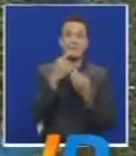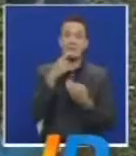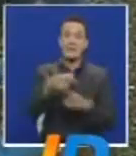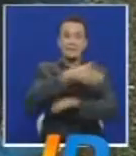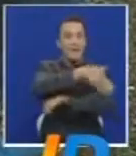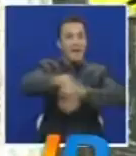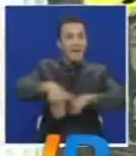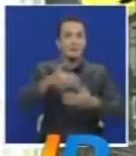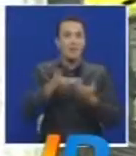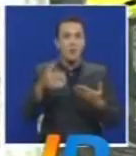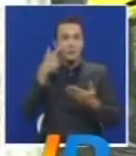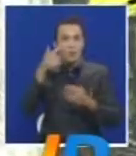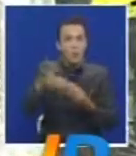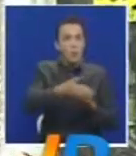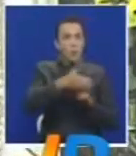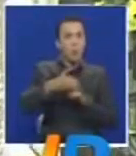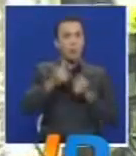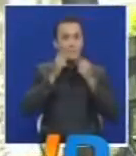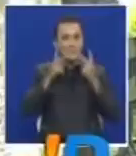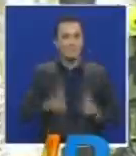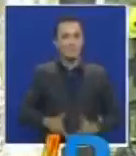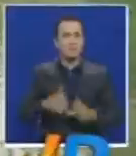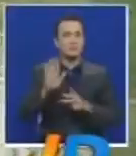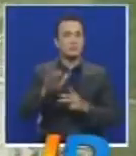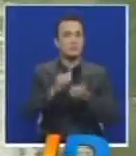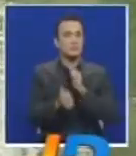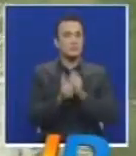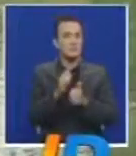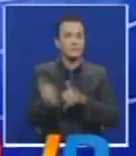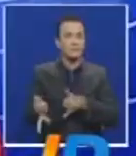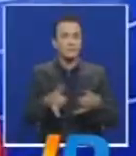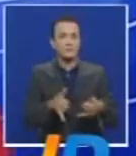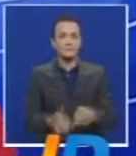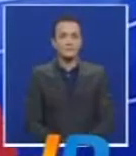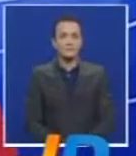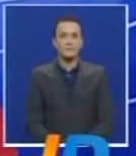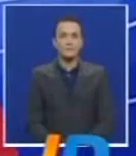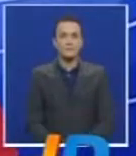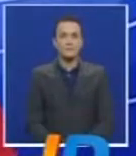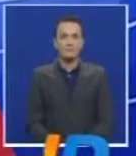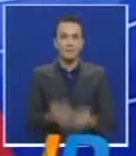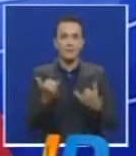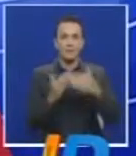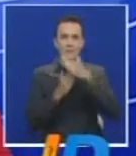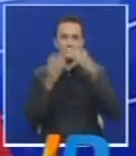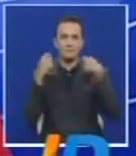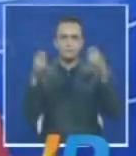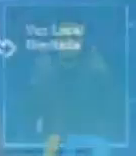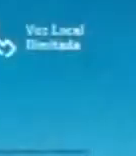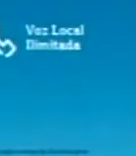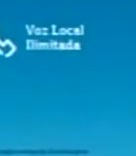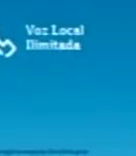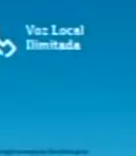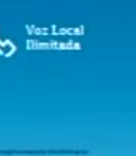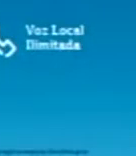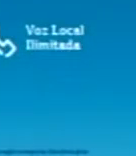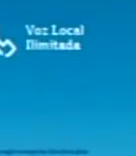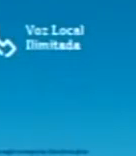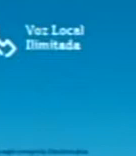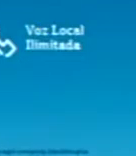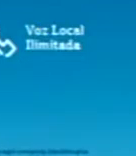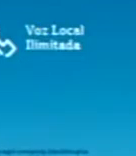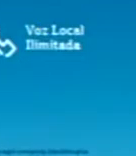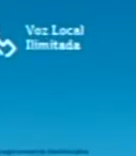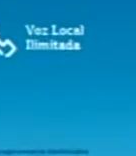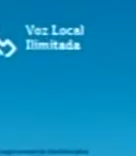en la vía para proteger la vida de los deportistas en este sector. Y la siguiente es una mención comercial. Adquiere los nuevos